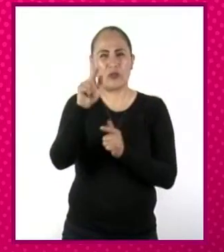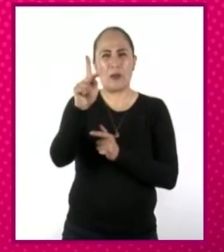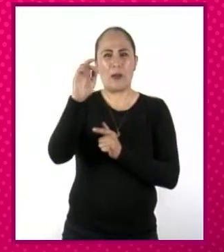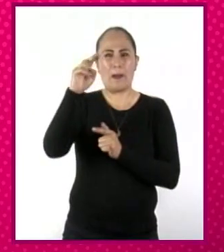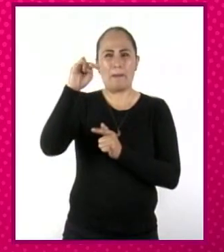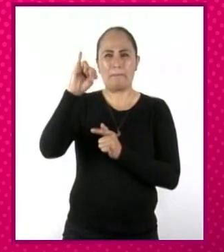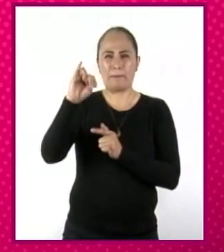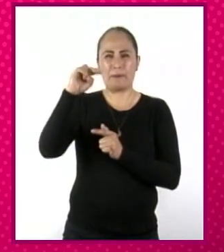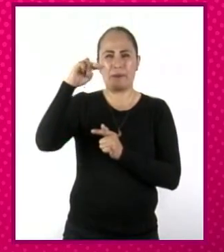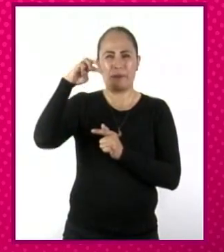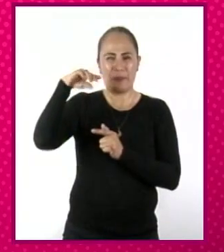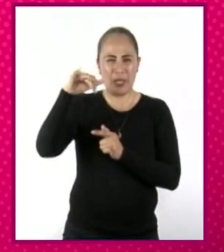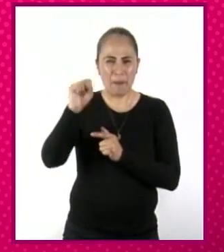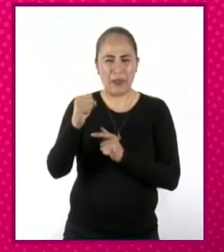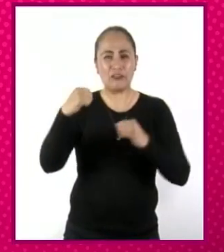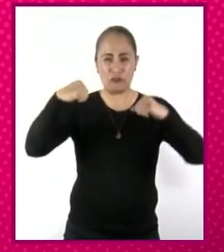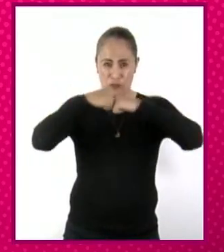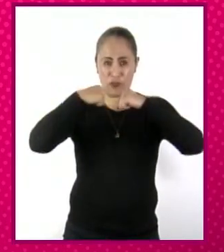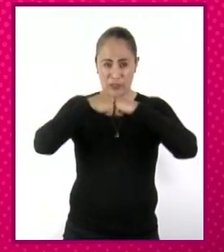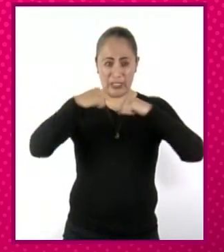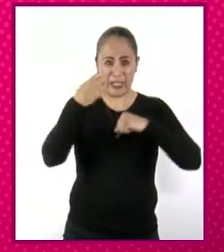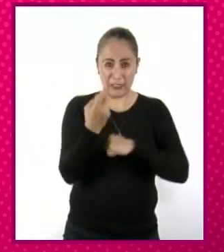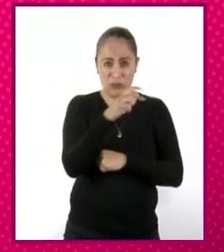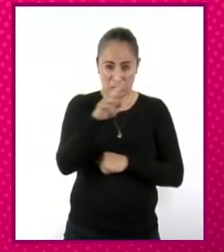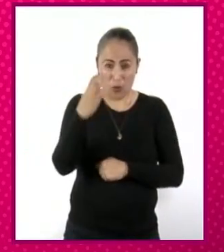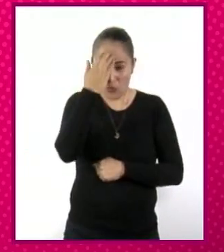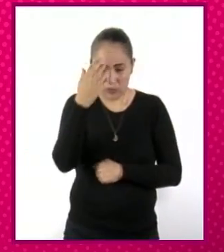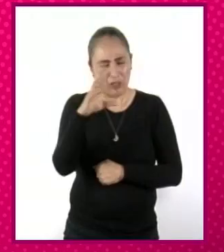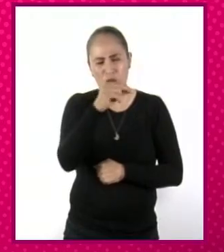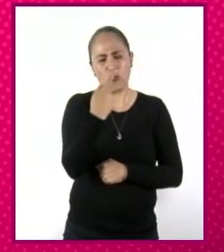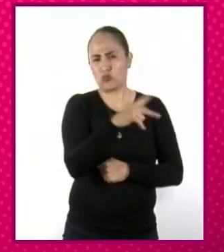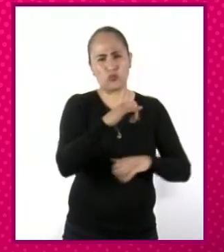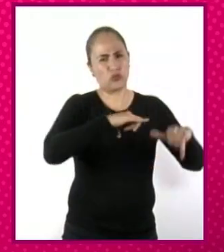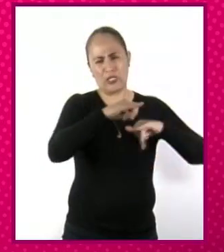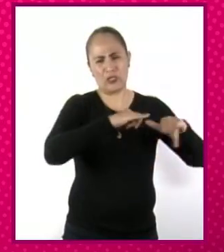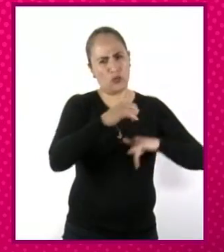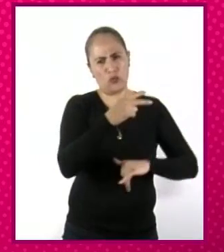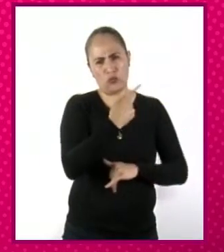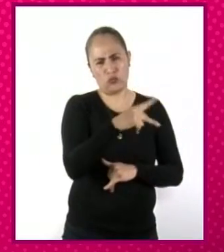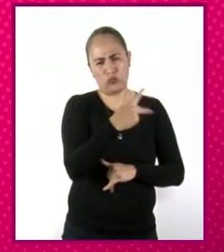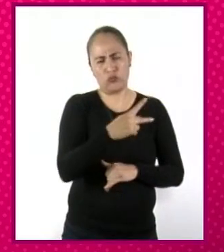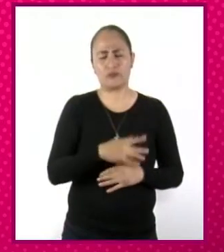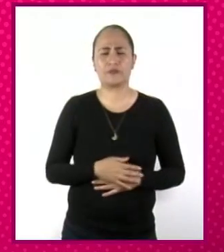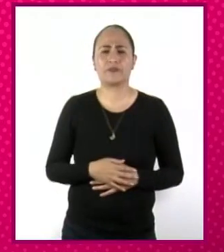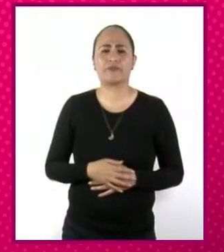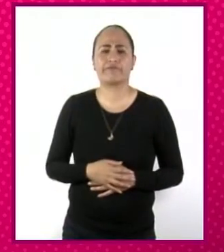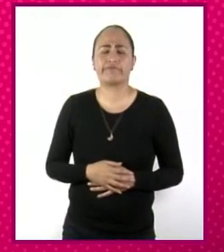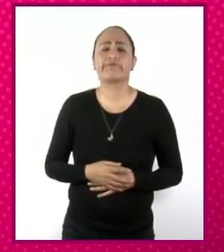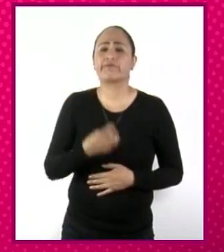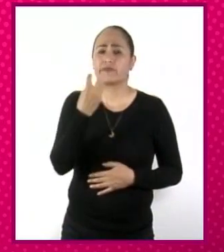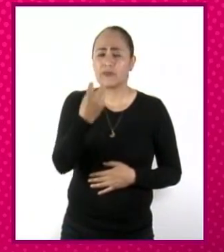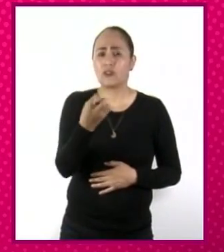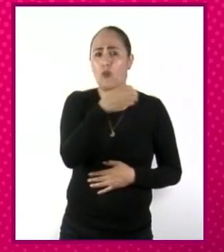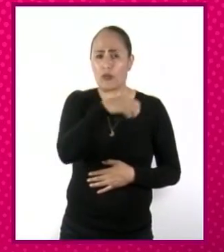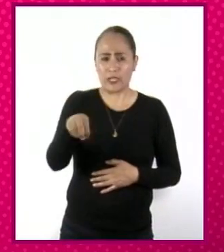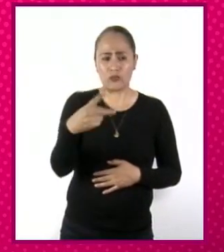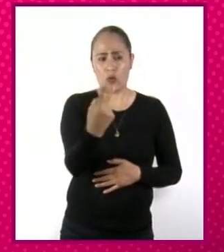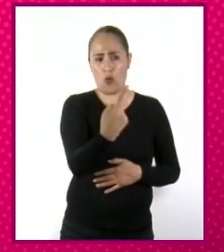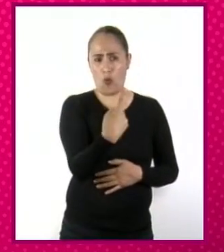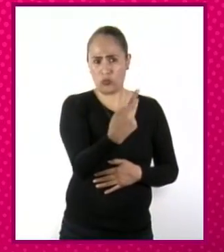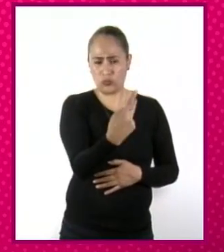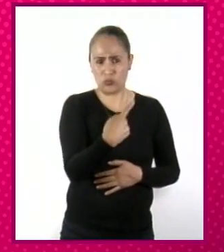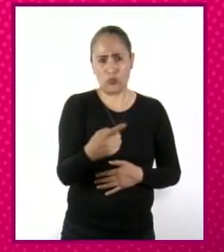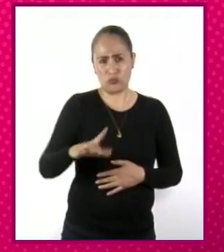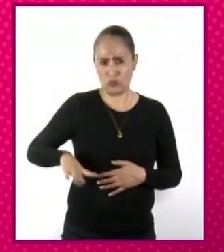han reconocido la frontera política, sino que ellos tienen su propio territorio. Entonces, yo considero que la obligación de ambos gobiernos es buscar